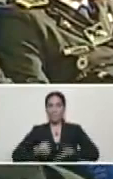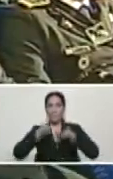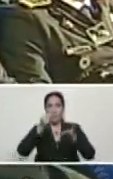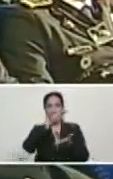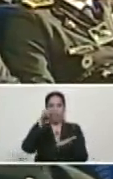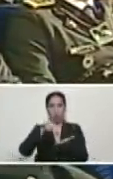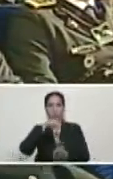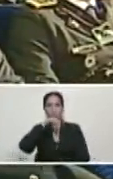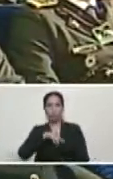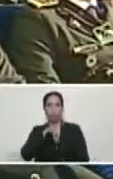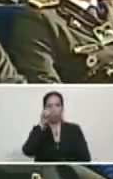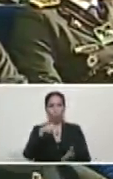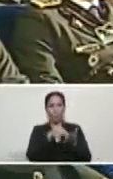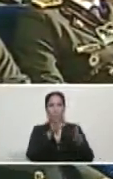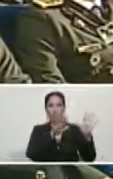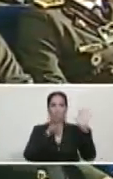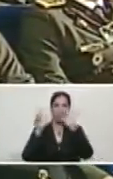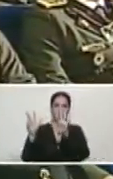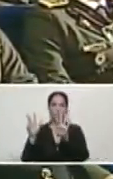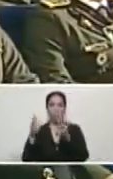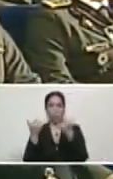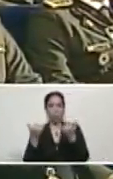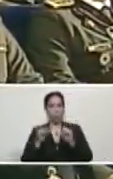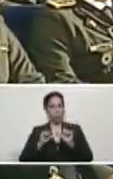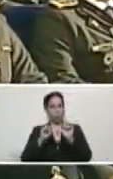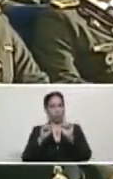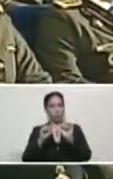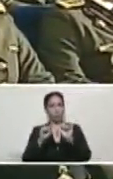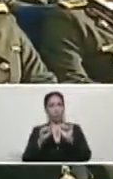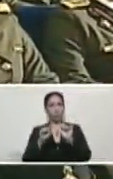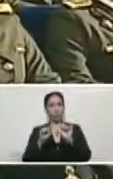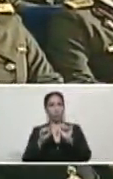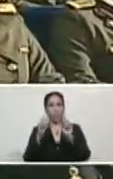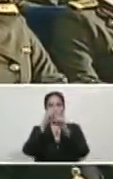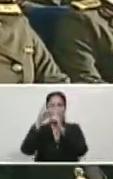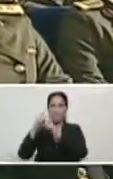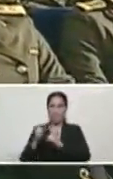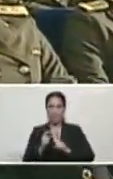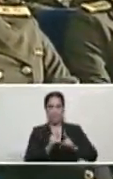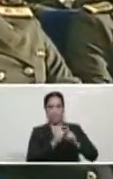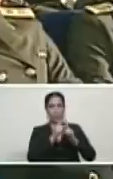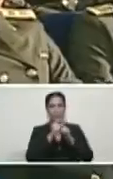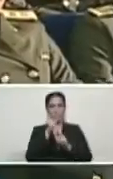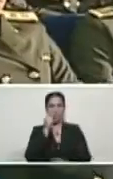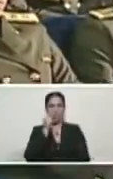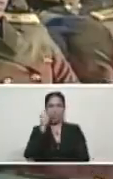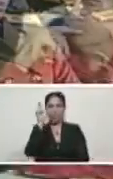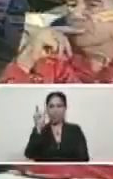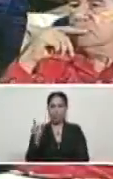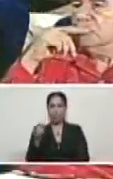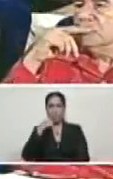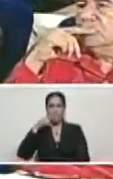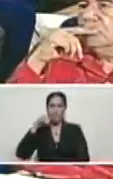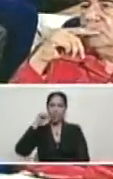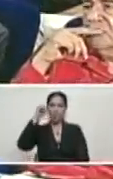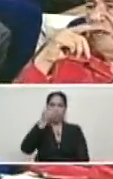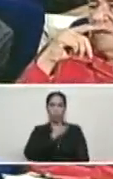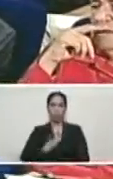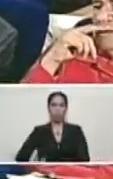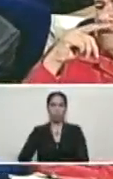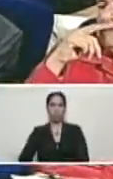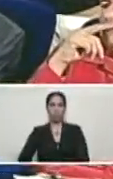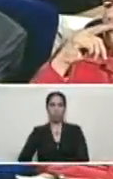Historia 2018, a continuación, palabras del ciudadano Nicolás Maduro